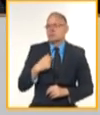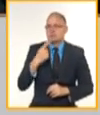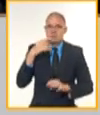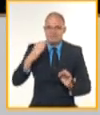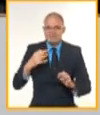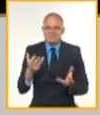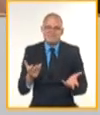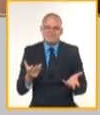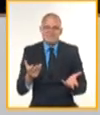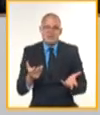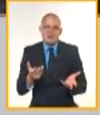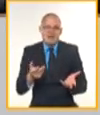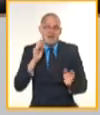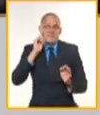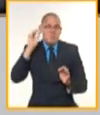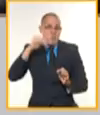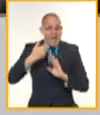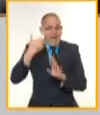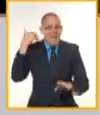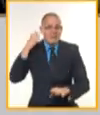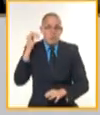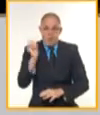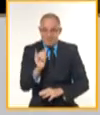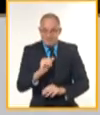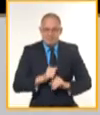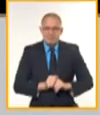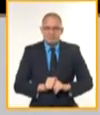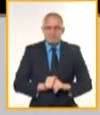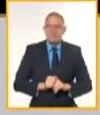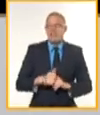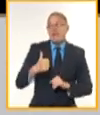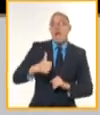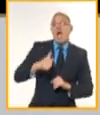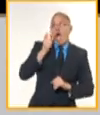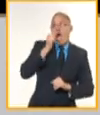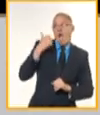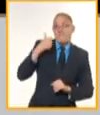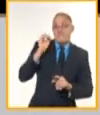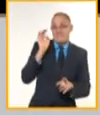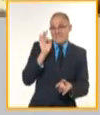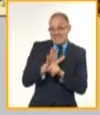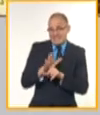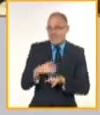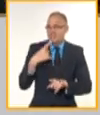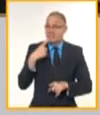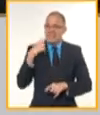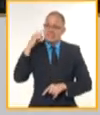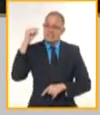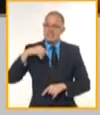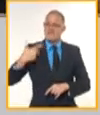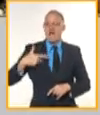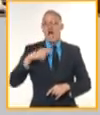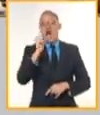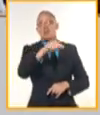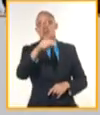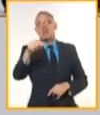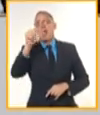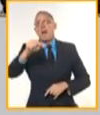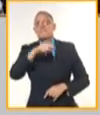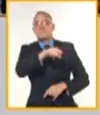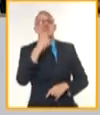Ucrania, sino en todo. Recordemos que desde su campaña electoral dice que había gente prorrusa dentro de Argentina que eran enemigos